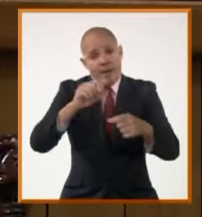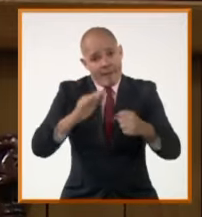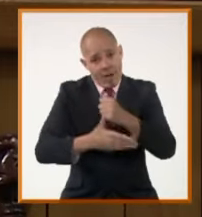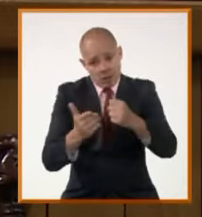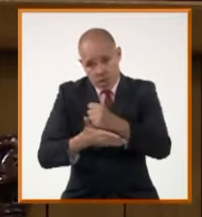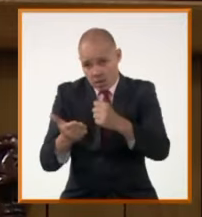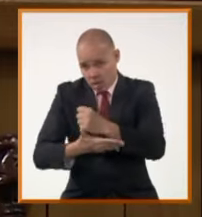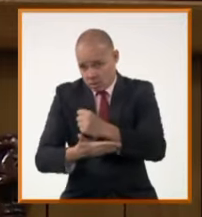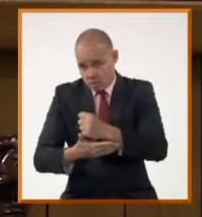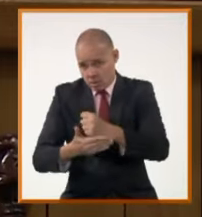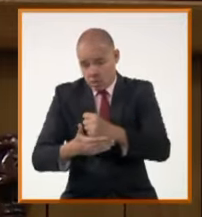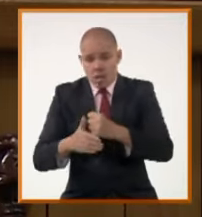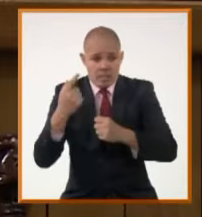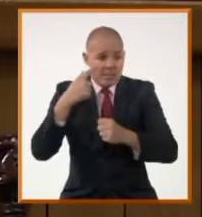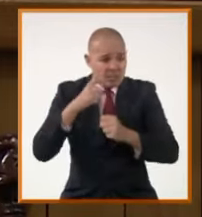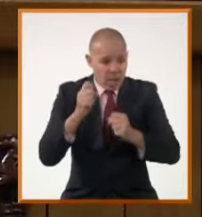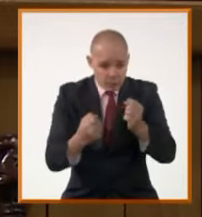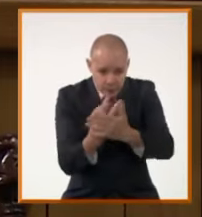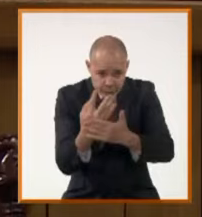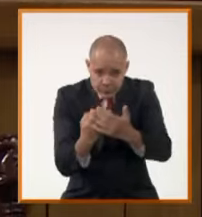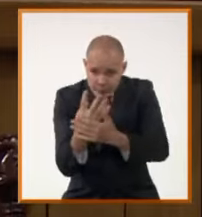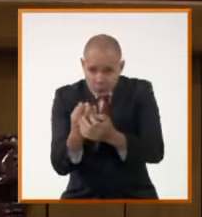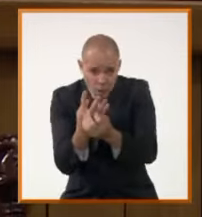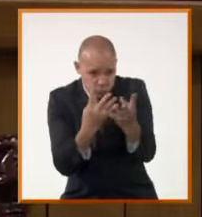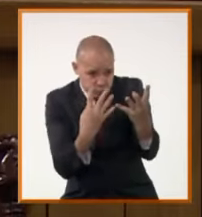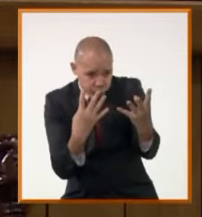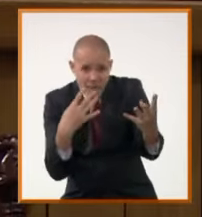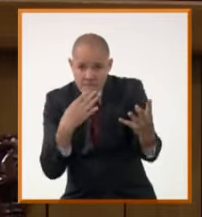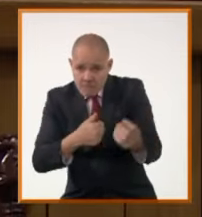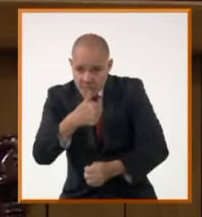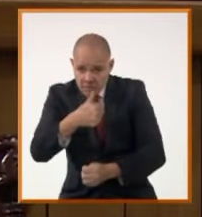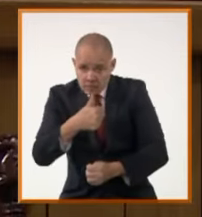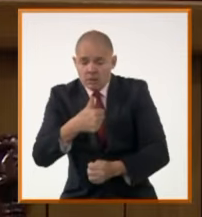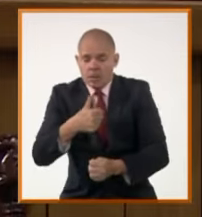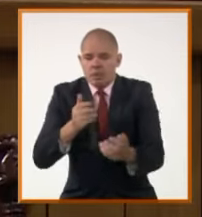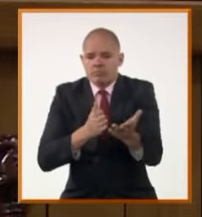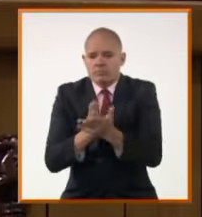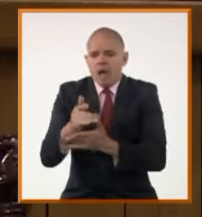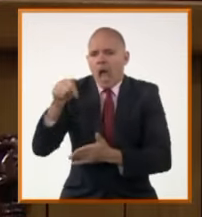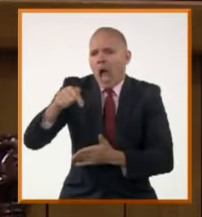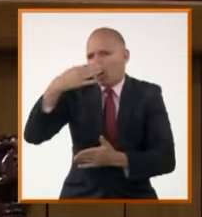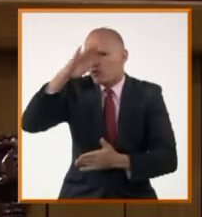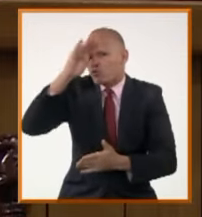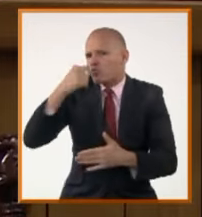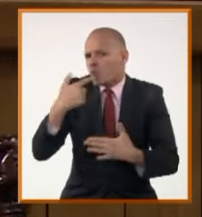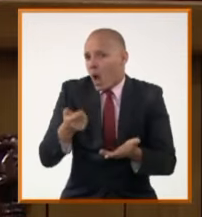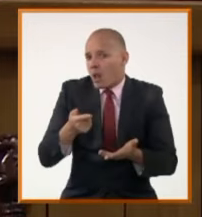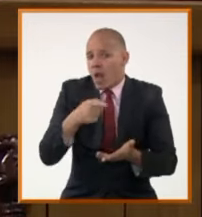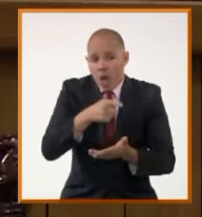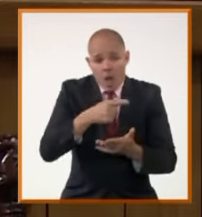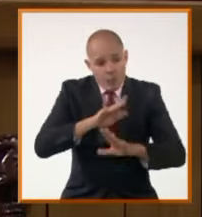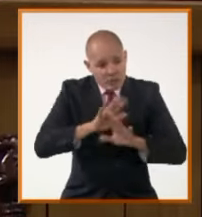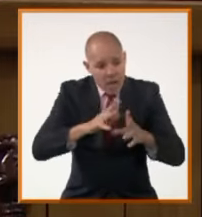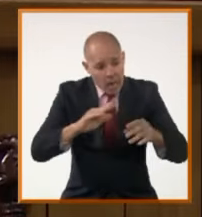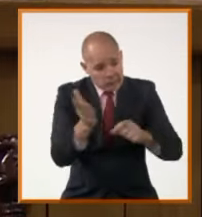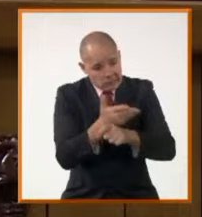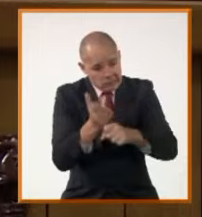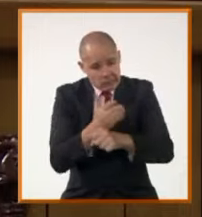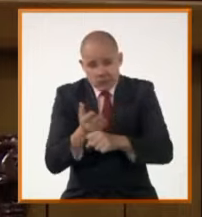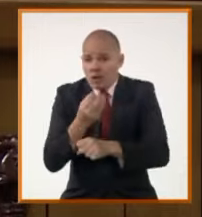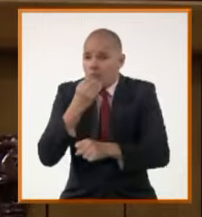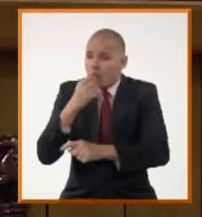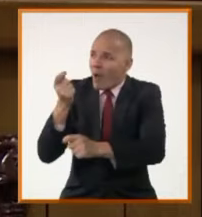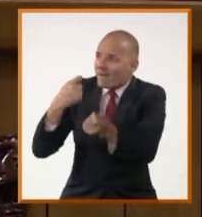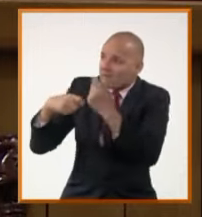lograr que tengamos más producción de caña. Pero le hemos autorizado a Cuba a empezar a vender azúcar en divisa a empresas